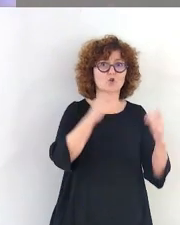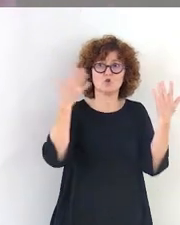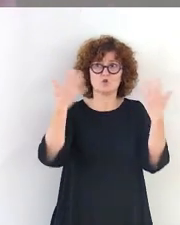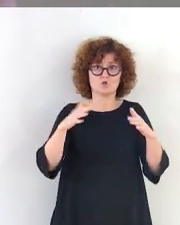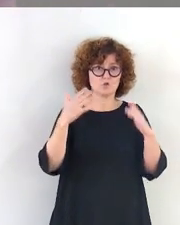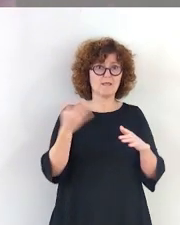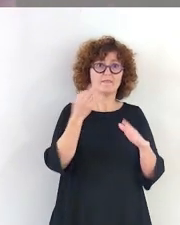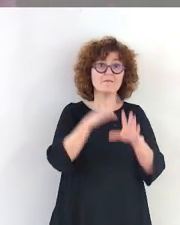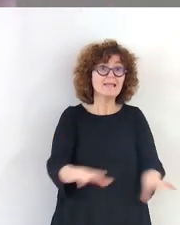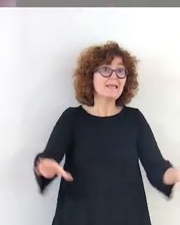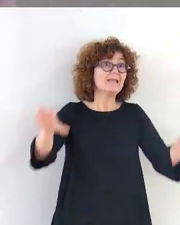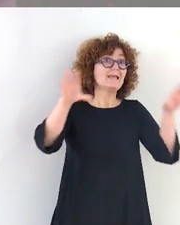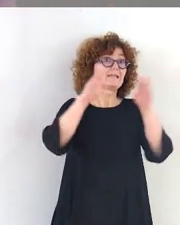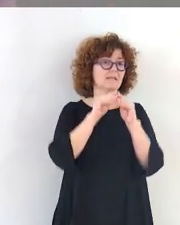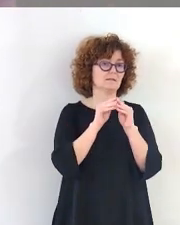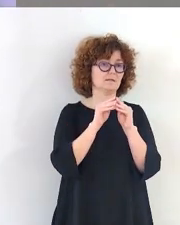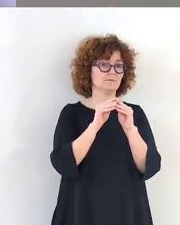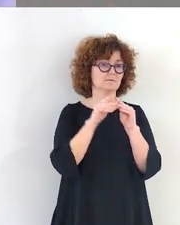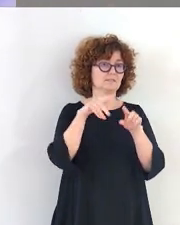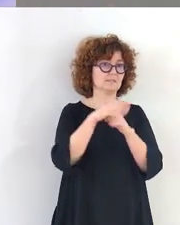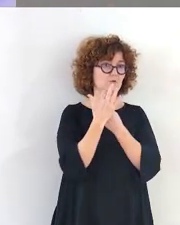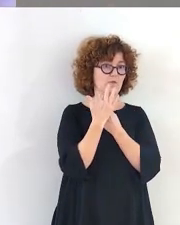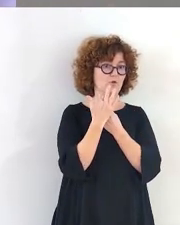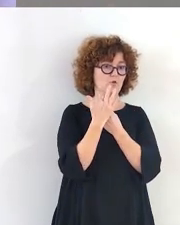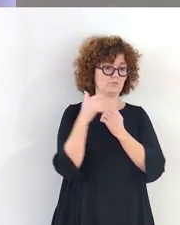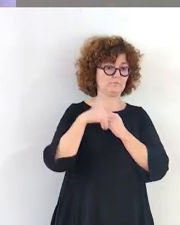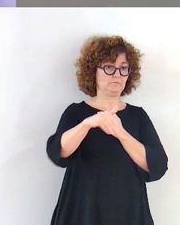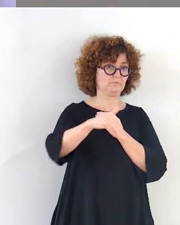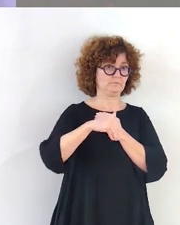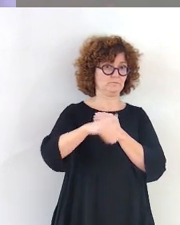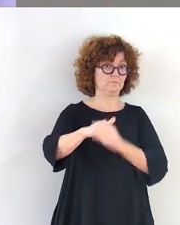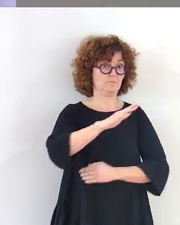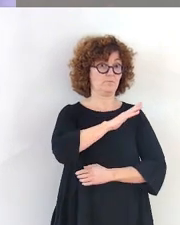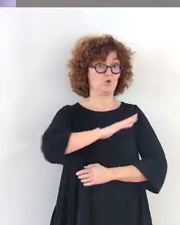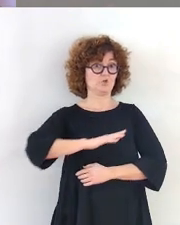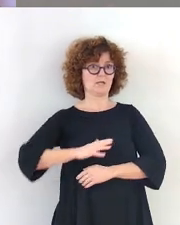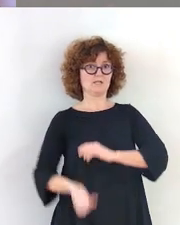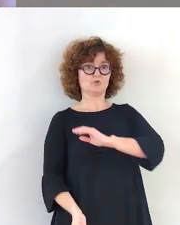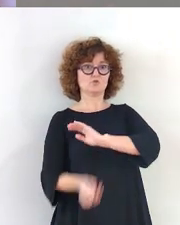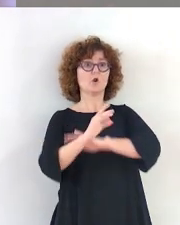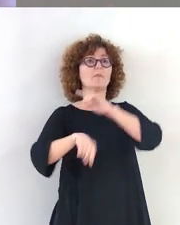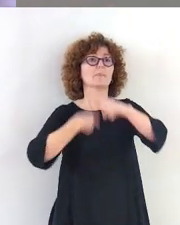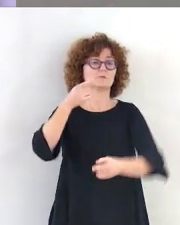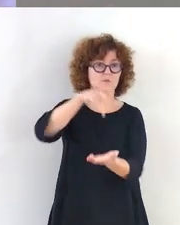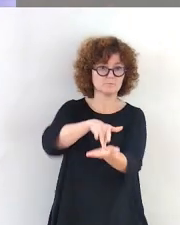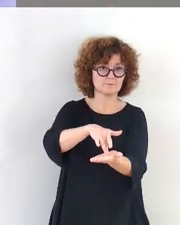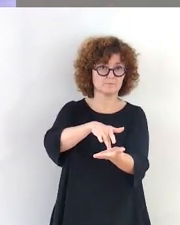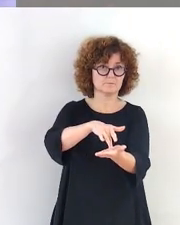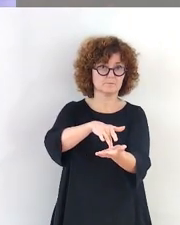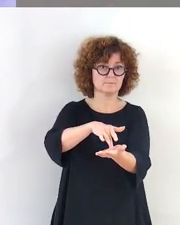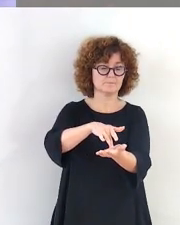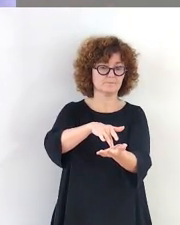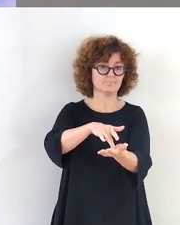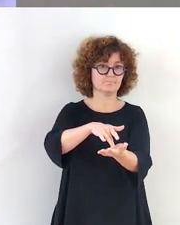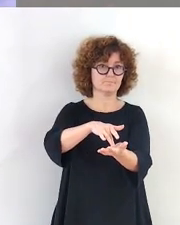de entender qué es lo que va a pasar y para lo que tenemos que preparar a esas comunidades luego Llegará el evento irremediablemente